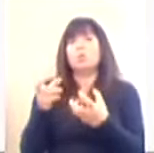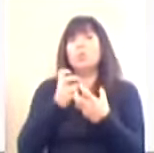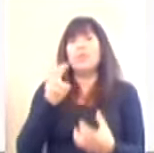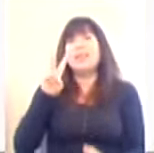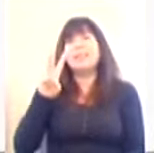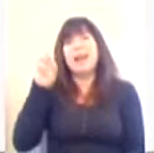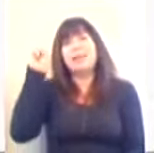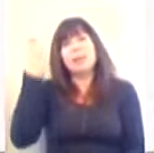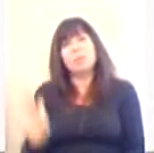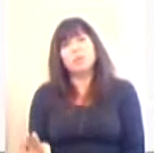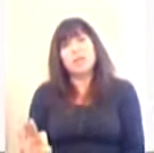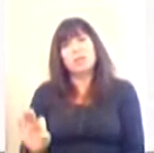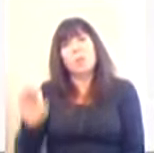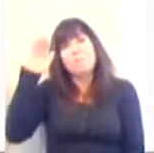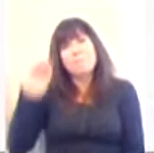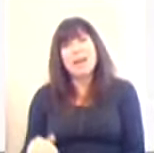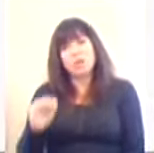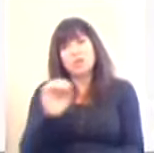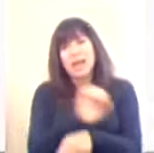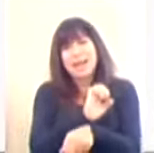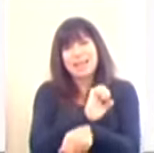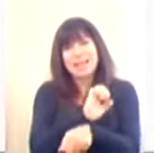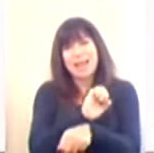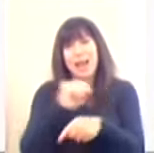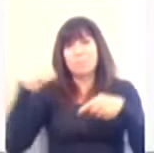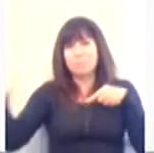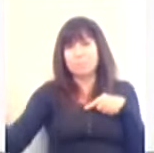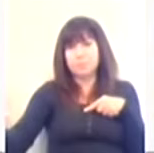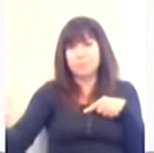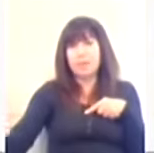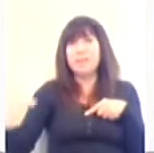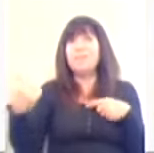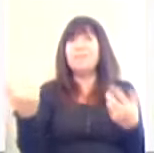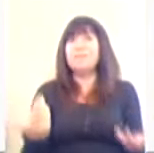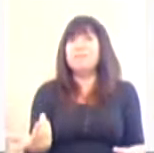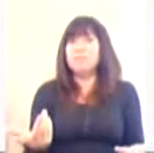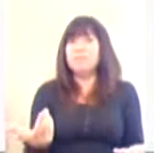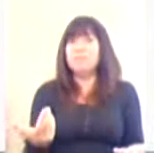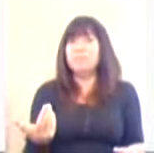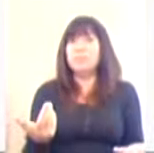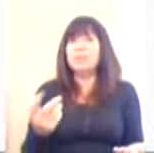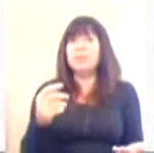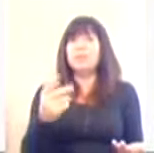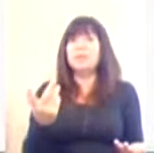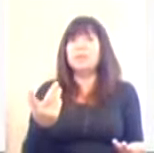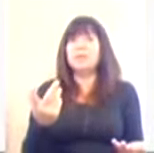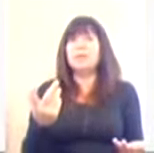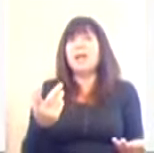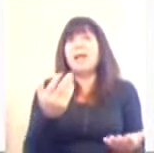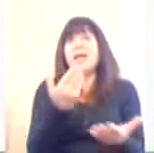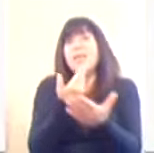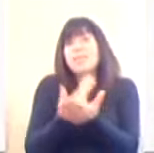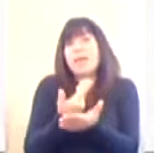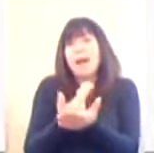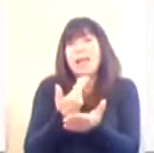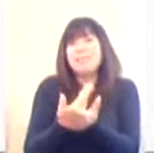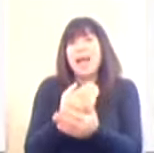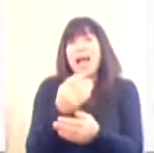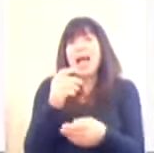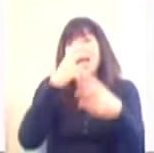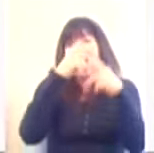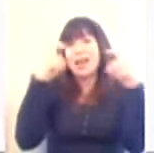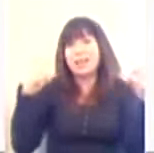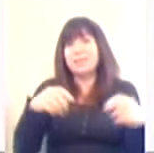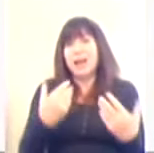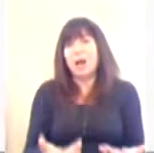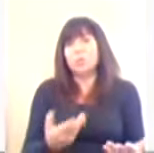energía, y como contrapartida de eso, vamos, desde un caso base de la demanda eléctrica actual, a tener un aumento